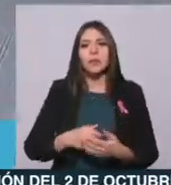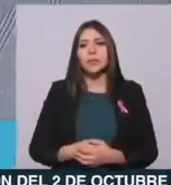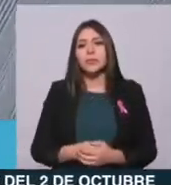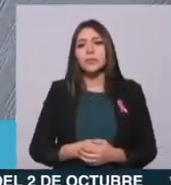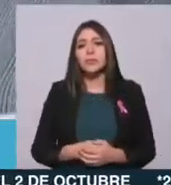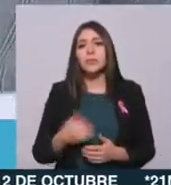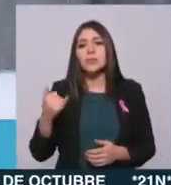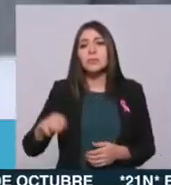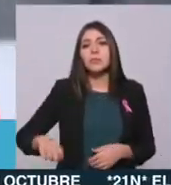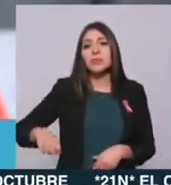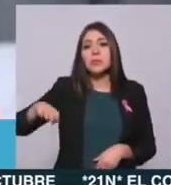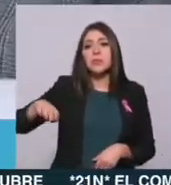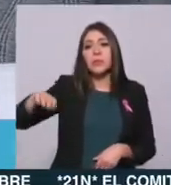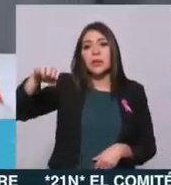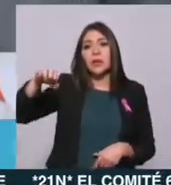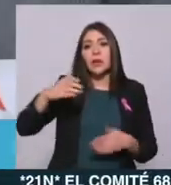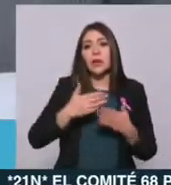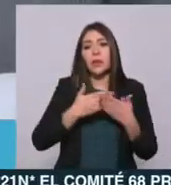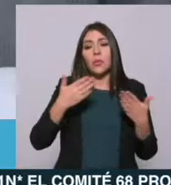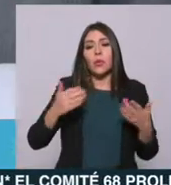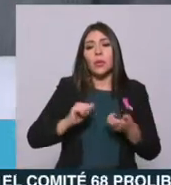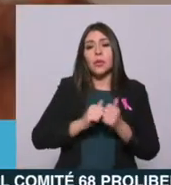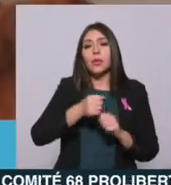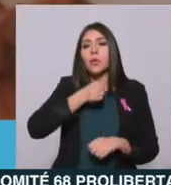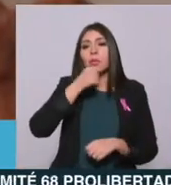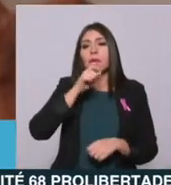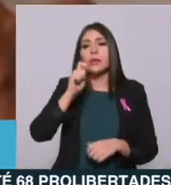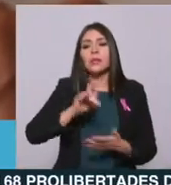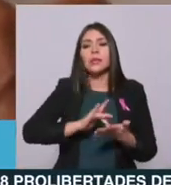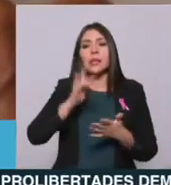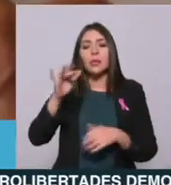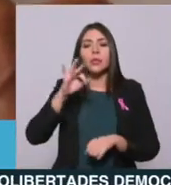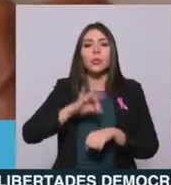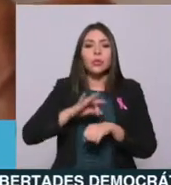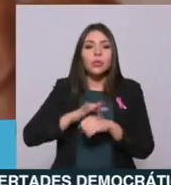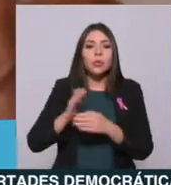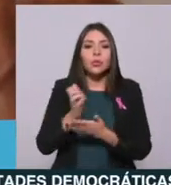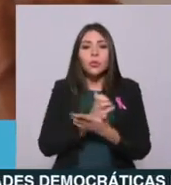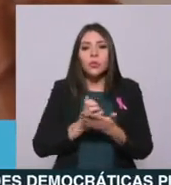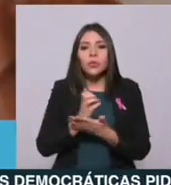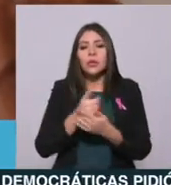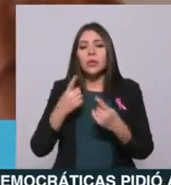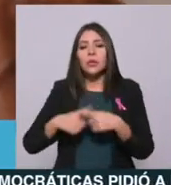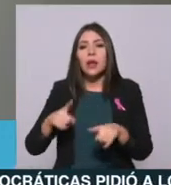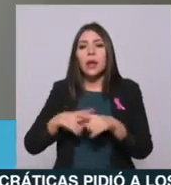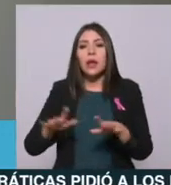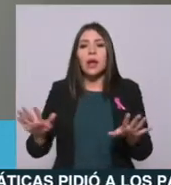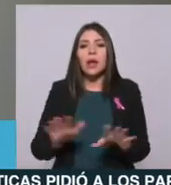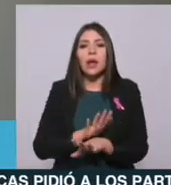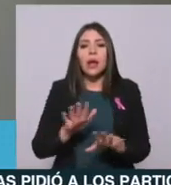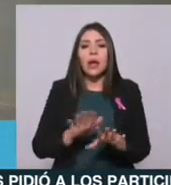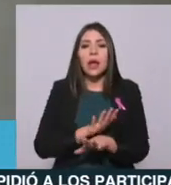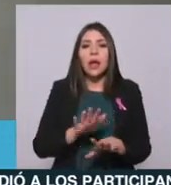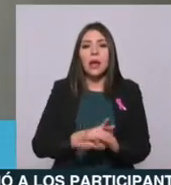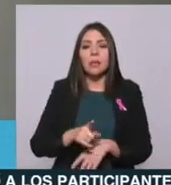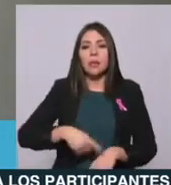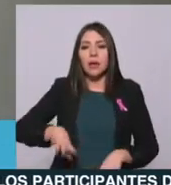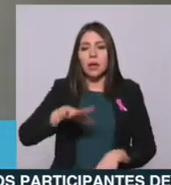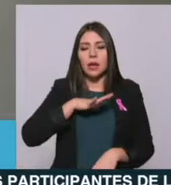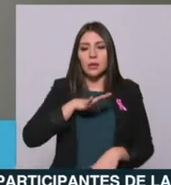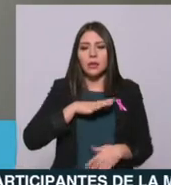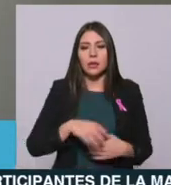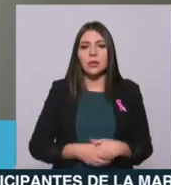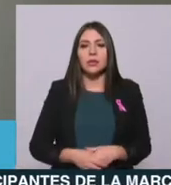vez vivimos más las personas gracias a la medicina, a los avances que esta nos da.